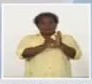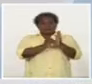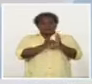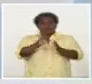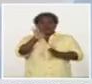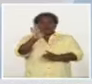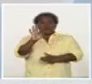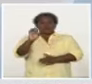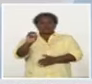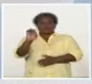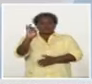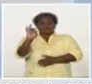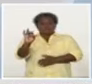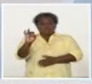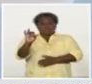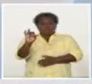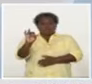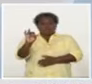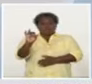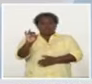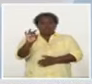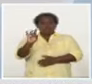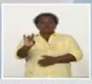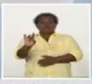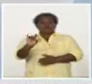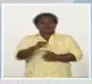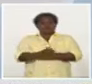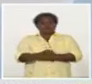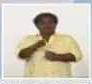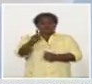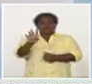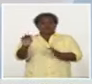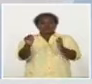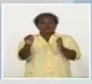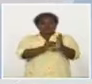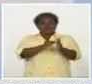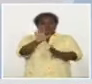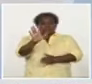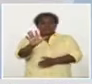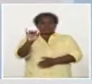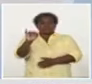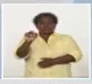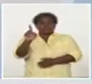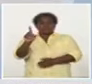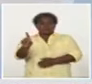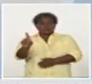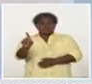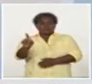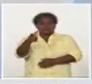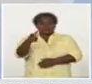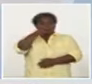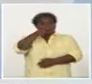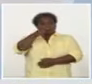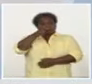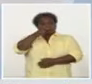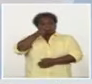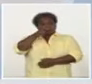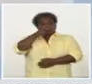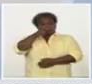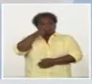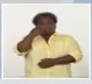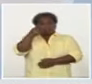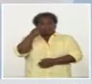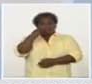3.807 sospechosos, 14.561 en vigilancia y